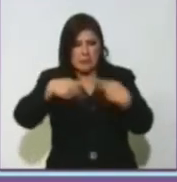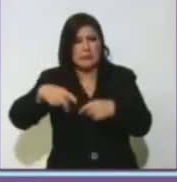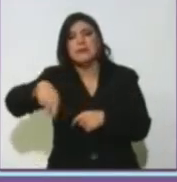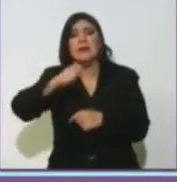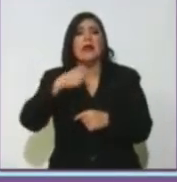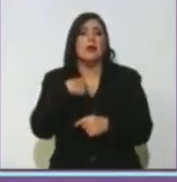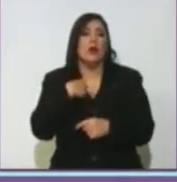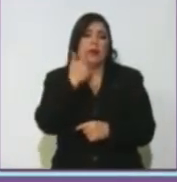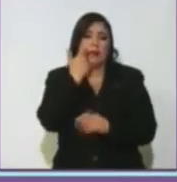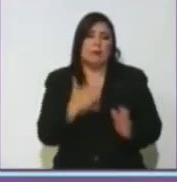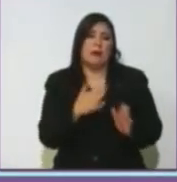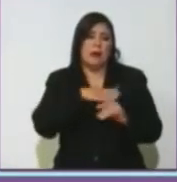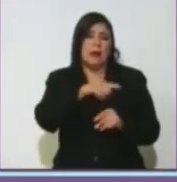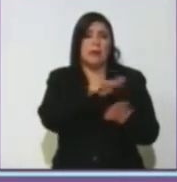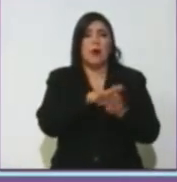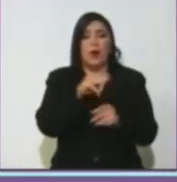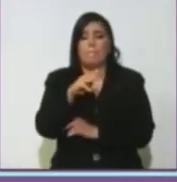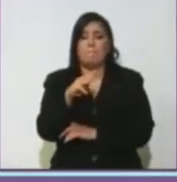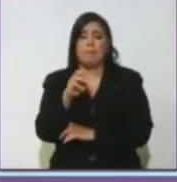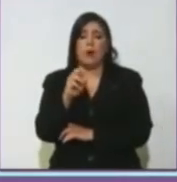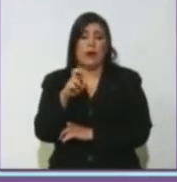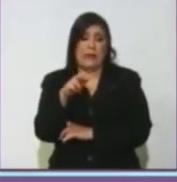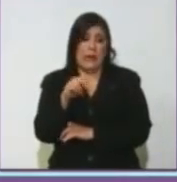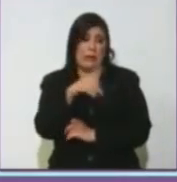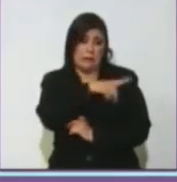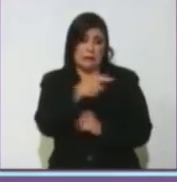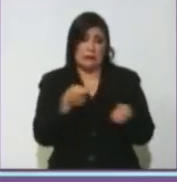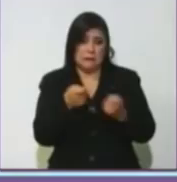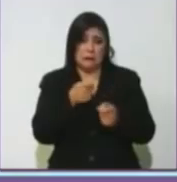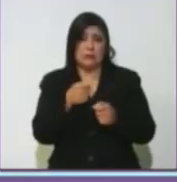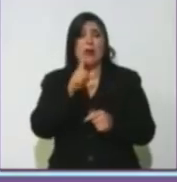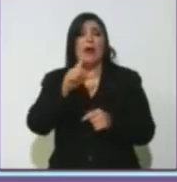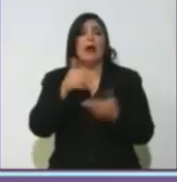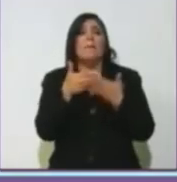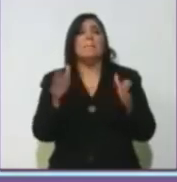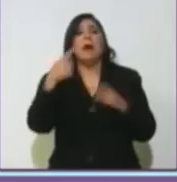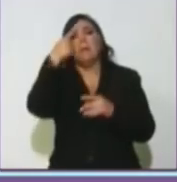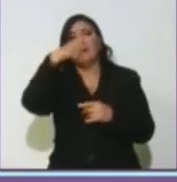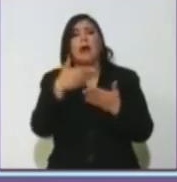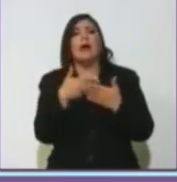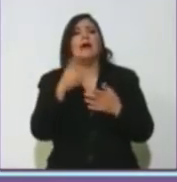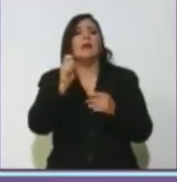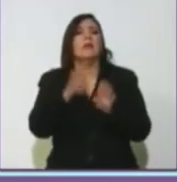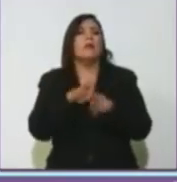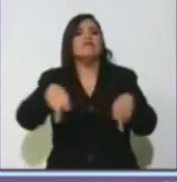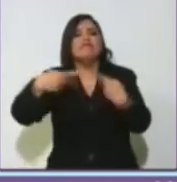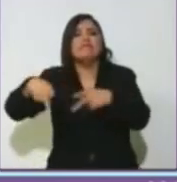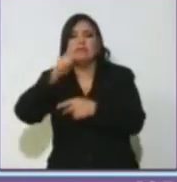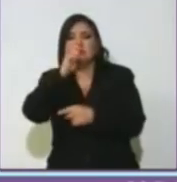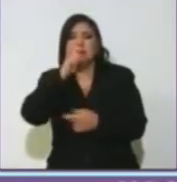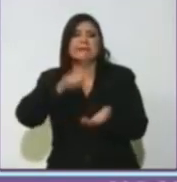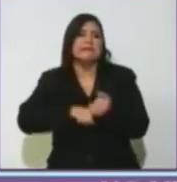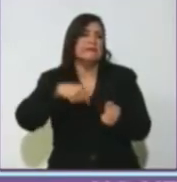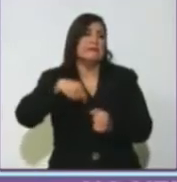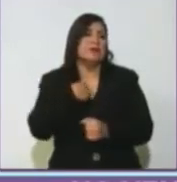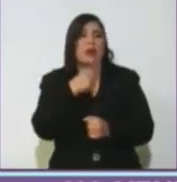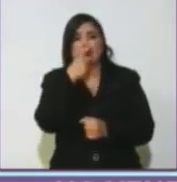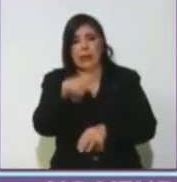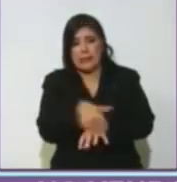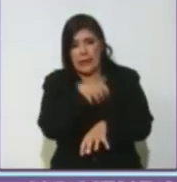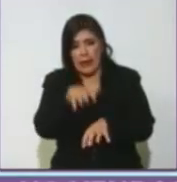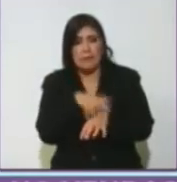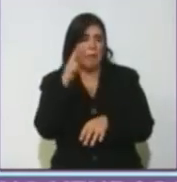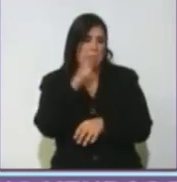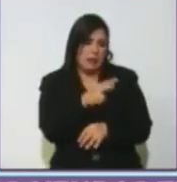delegaciones que ha gobernado morena que hoy gobierna morena que le abrieron la puerta al narcotráfico me refiero a tlalpan